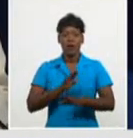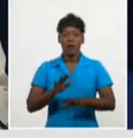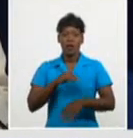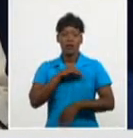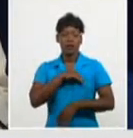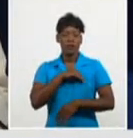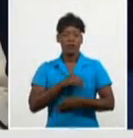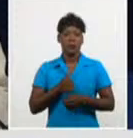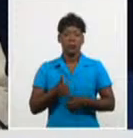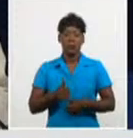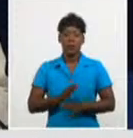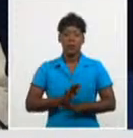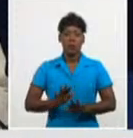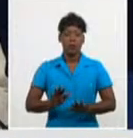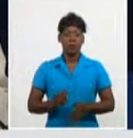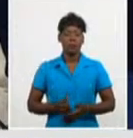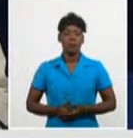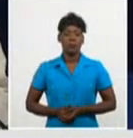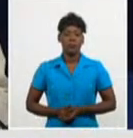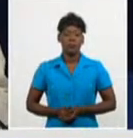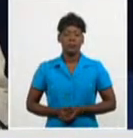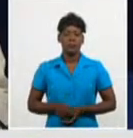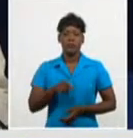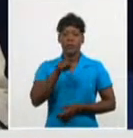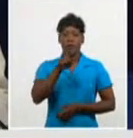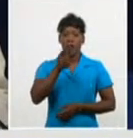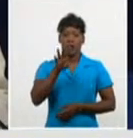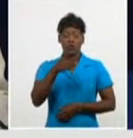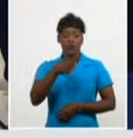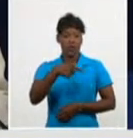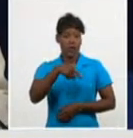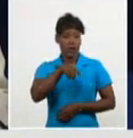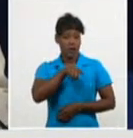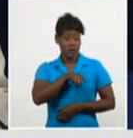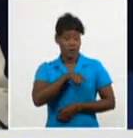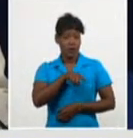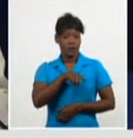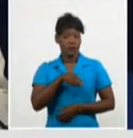De los 14 casos diagnosticados ayer,